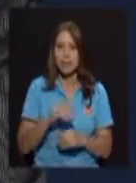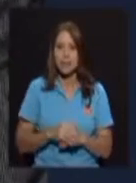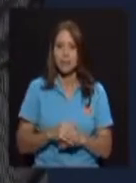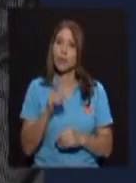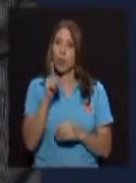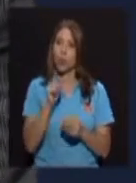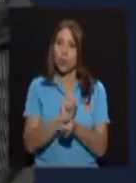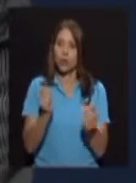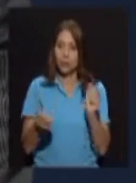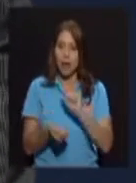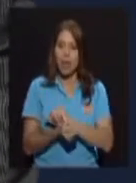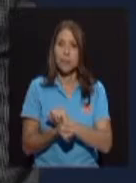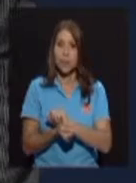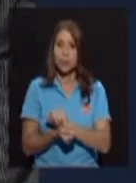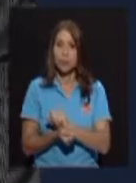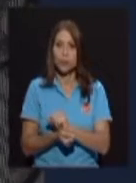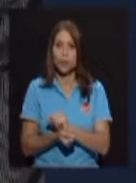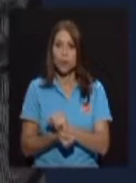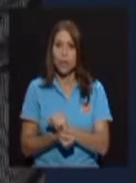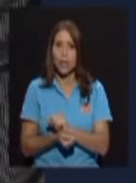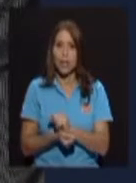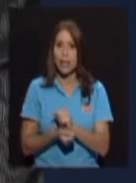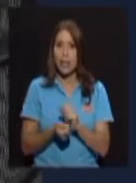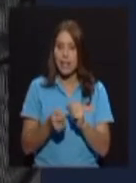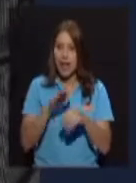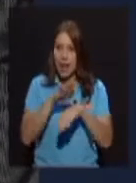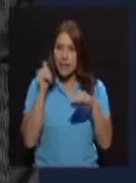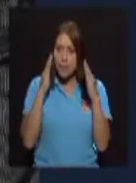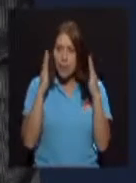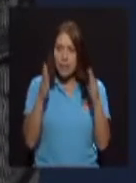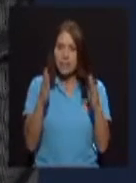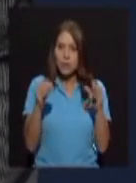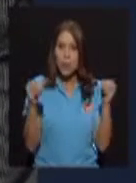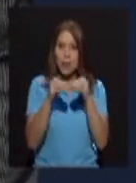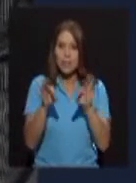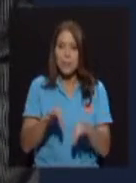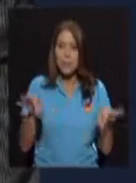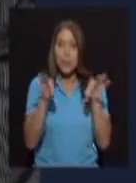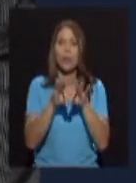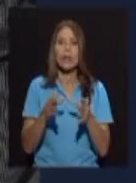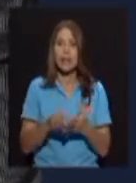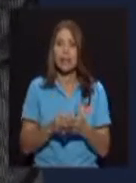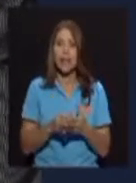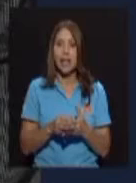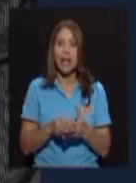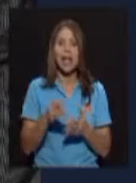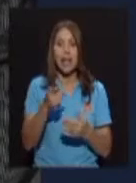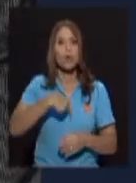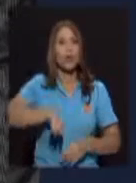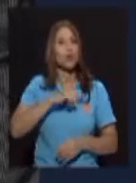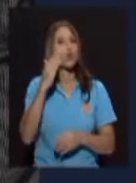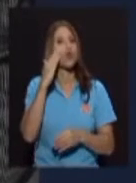los cambios que nos ha concentrado la atención más importantes es precisamente lo que conocemos